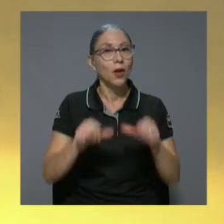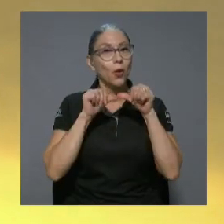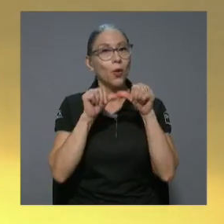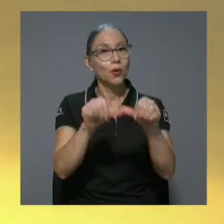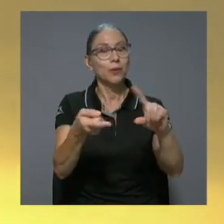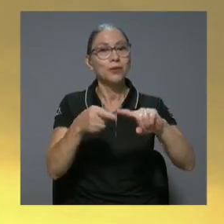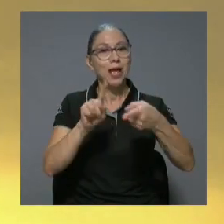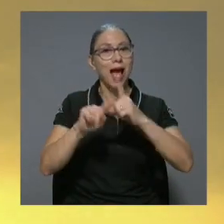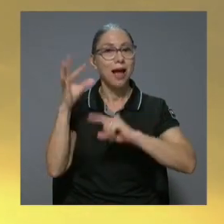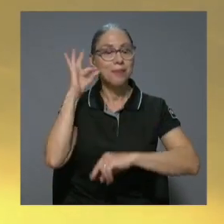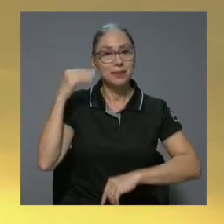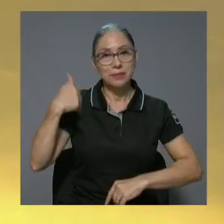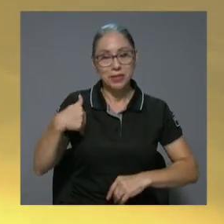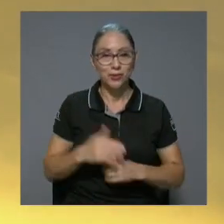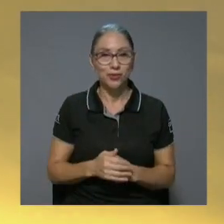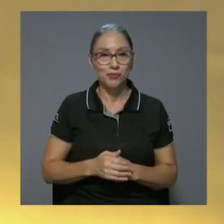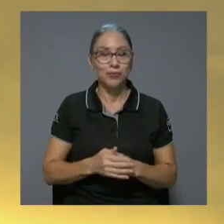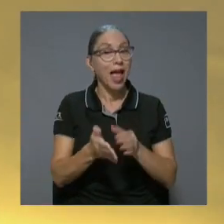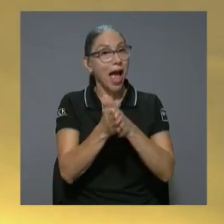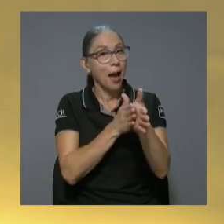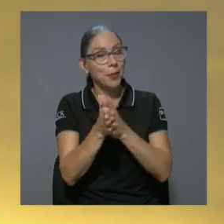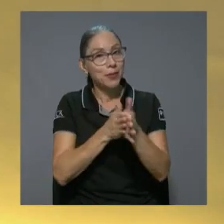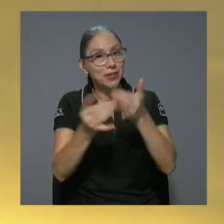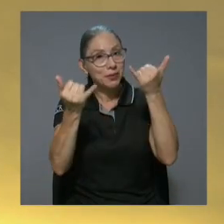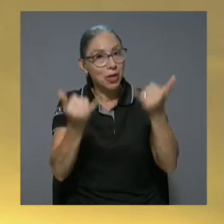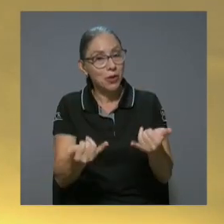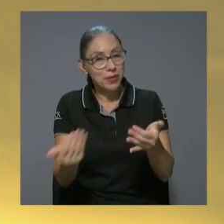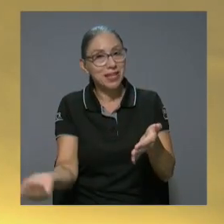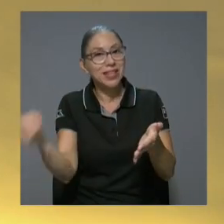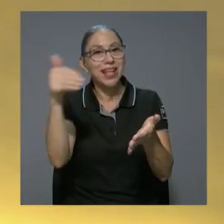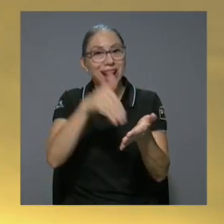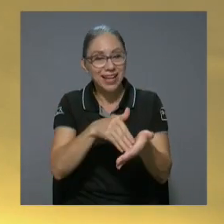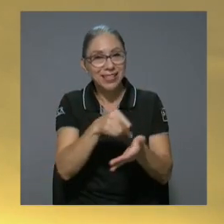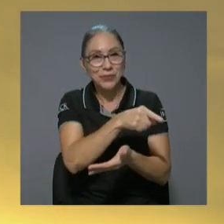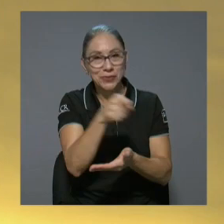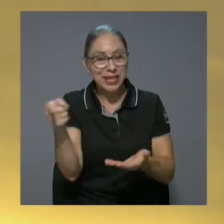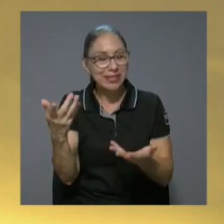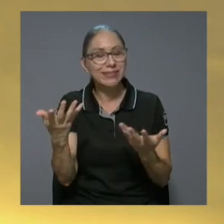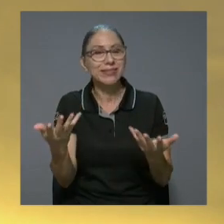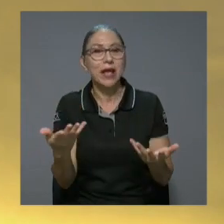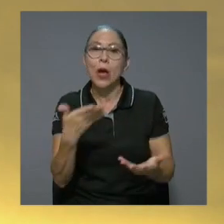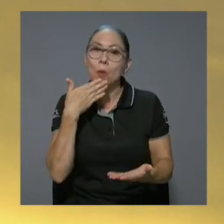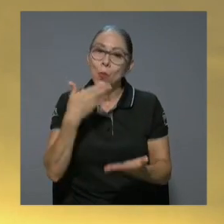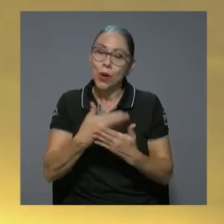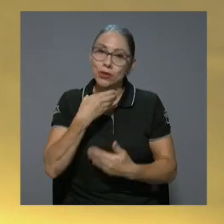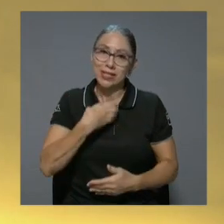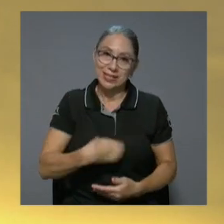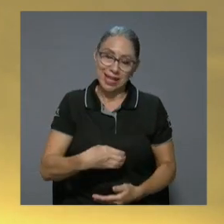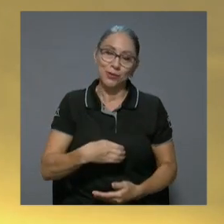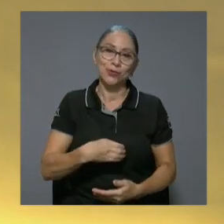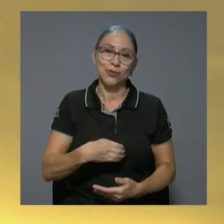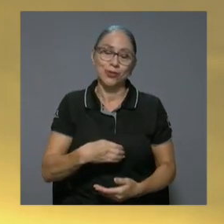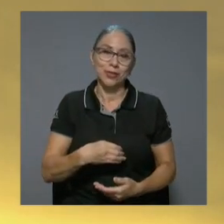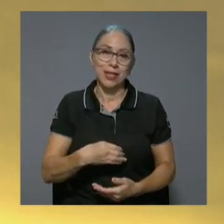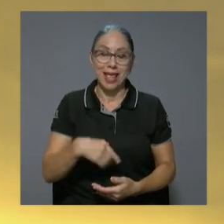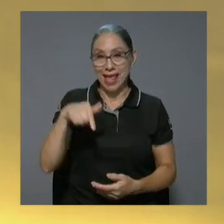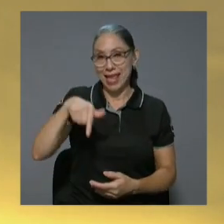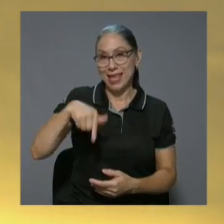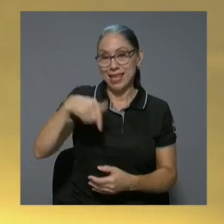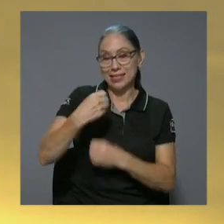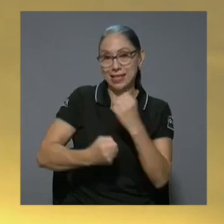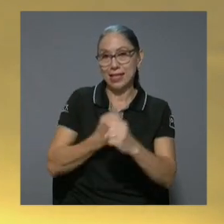Continuamos, amigas y amigos, y aprovechamos para reiterarles los buenos deseos en